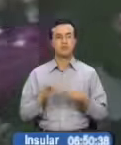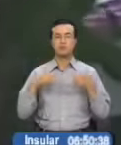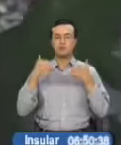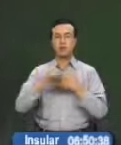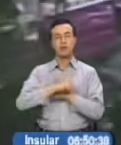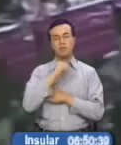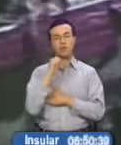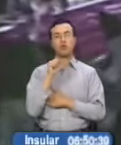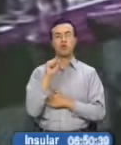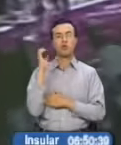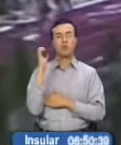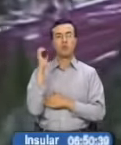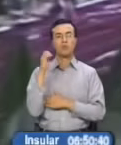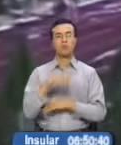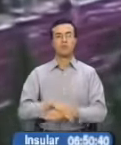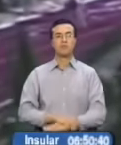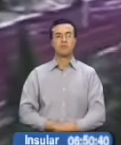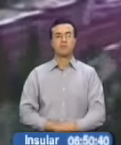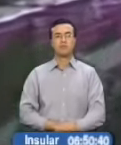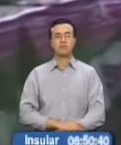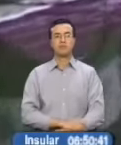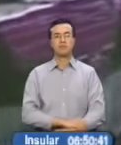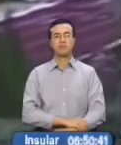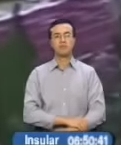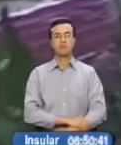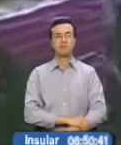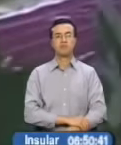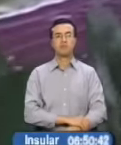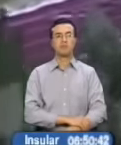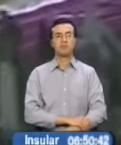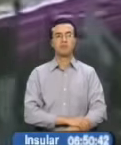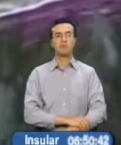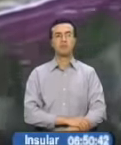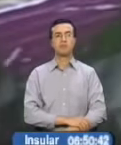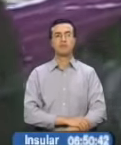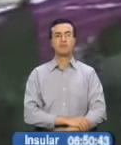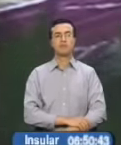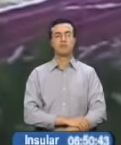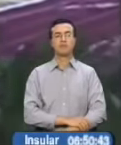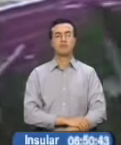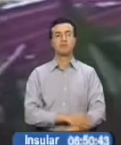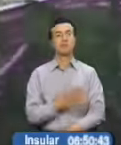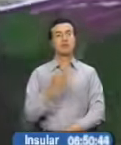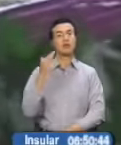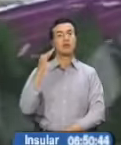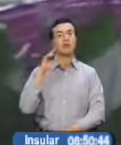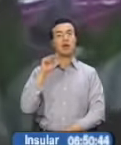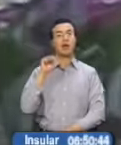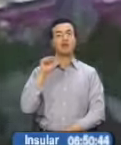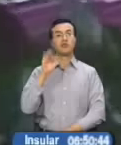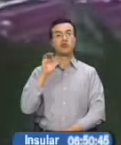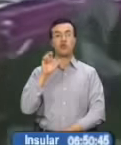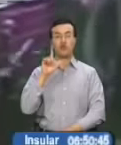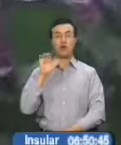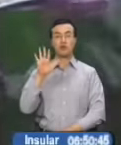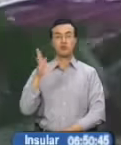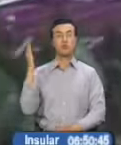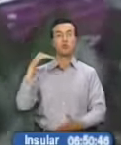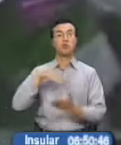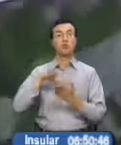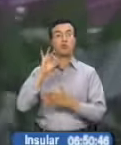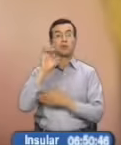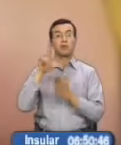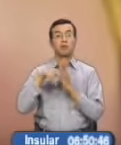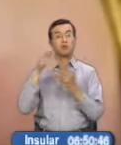campeón. El himno nacional de mi patria se escucha. Nacional está a 90 minutos de volver a ser campeón